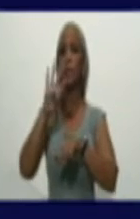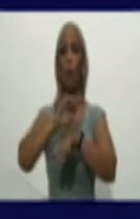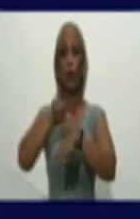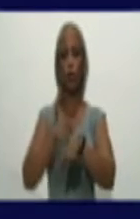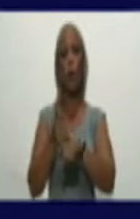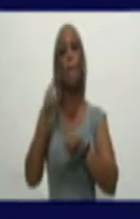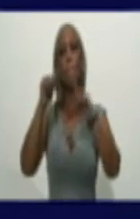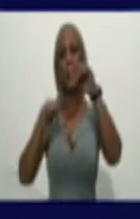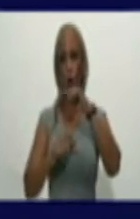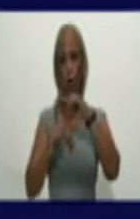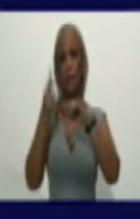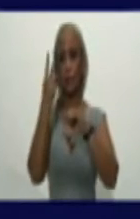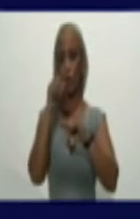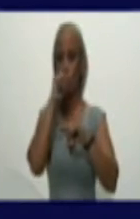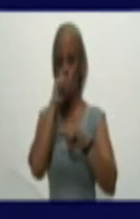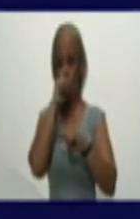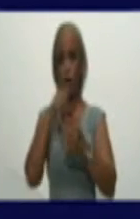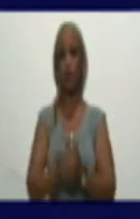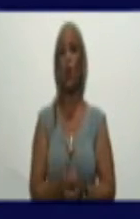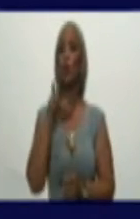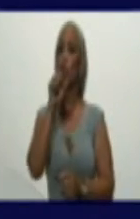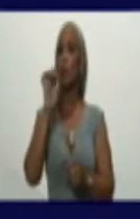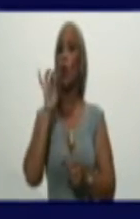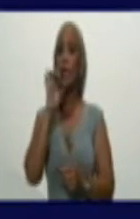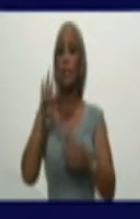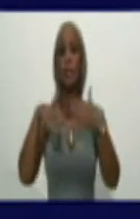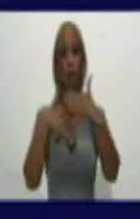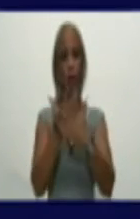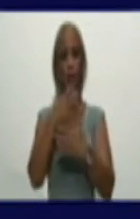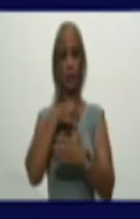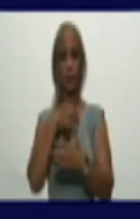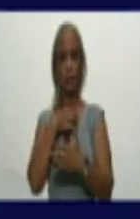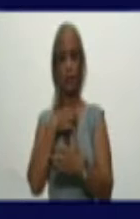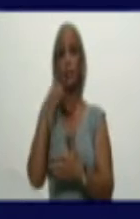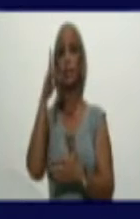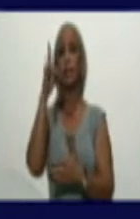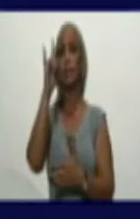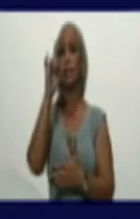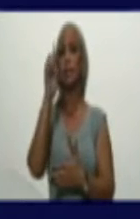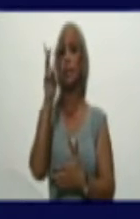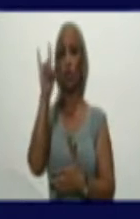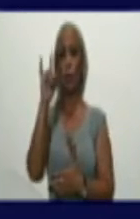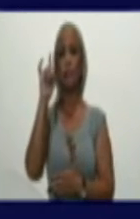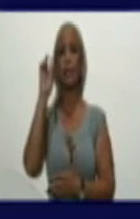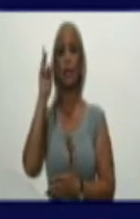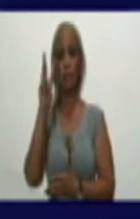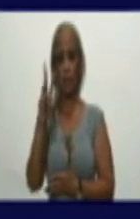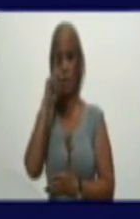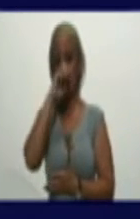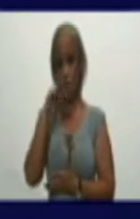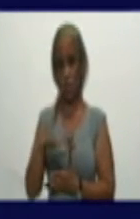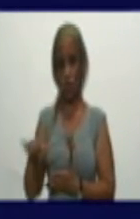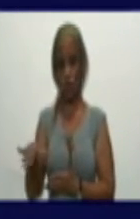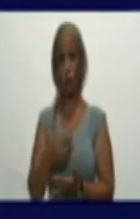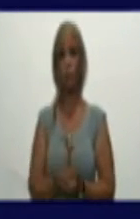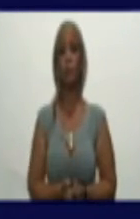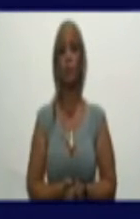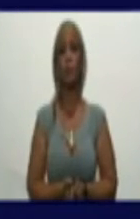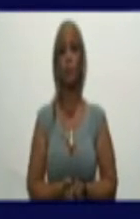menores de un año. Y en los últimos 15 días llevamos ya 393 niños, pacientes en la